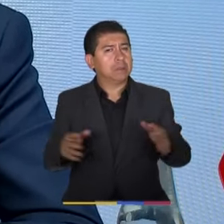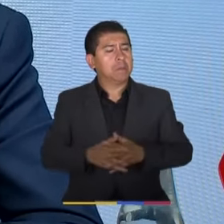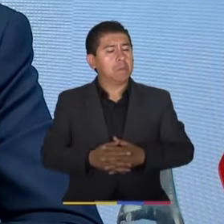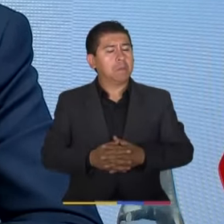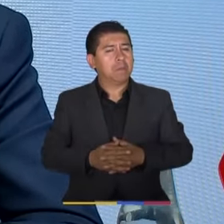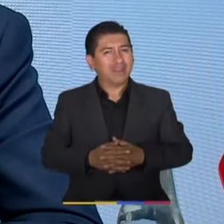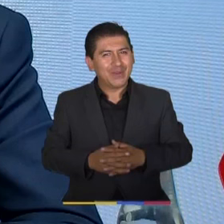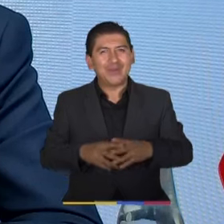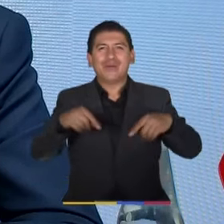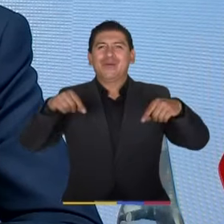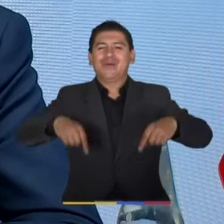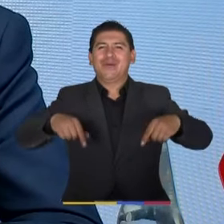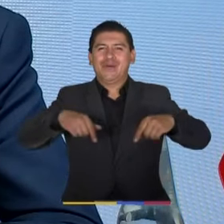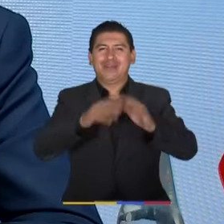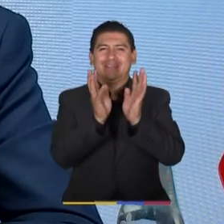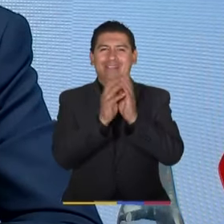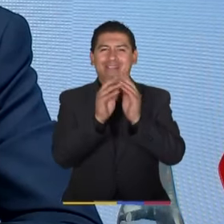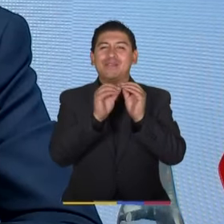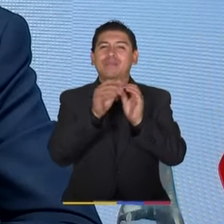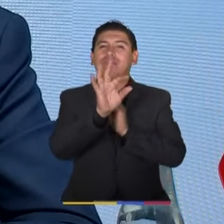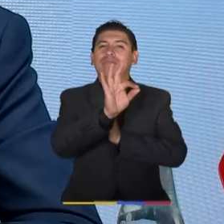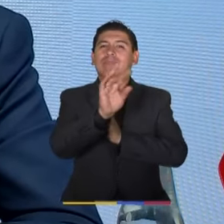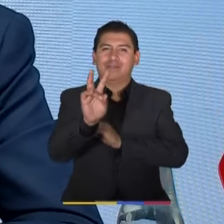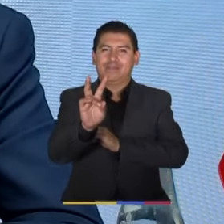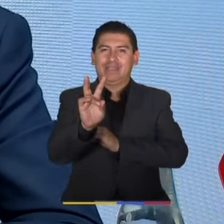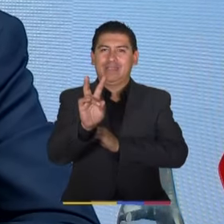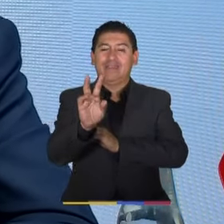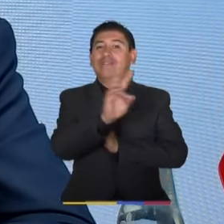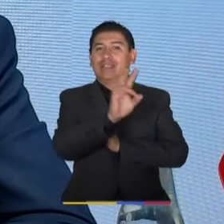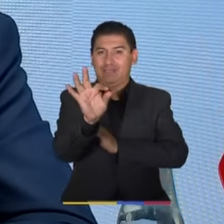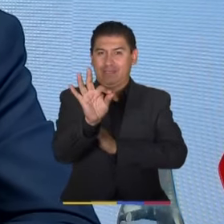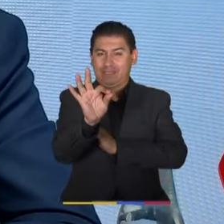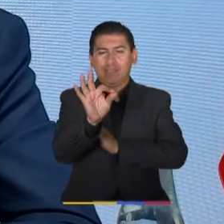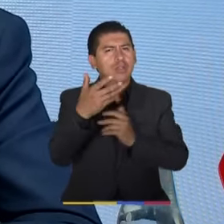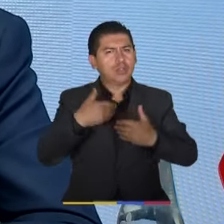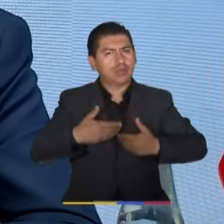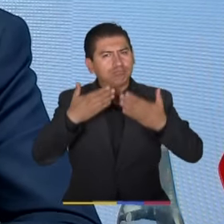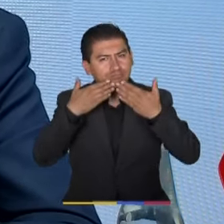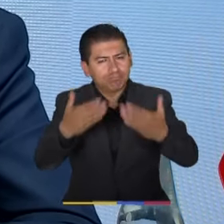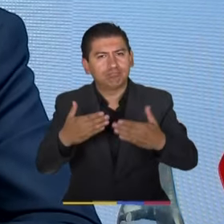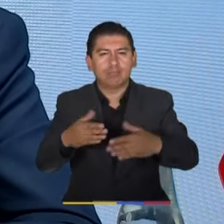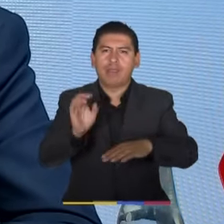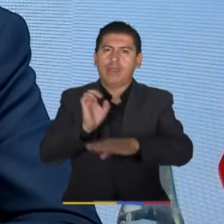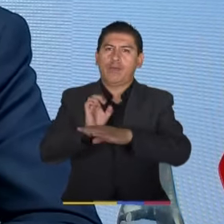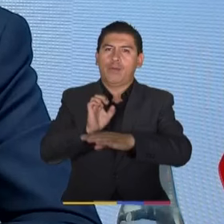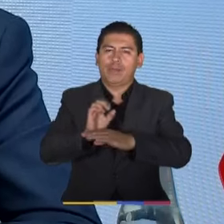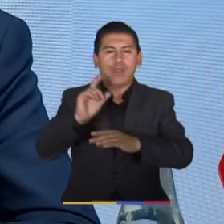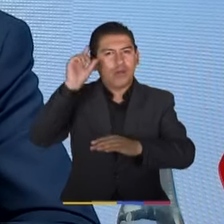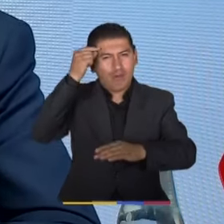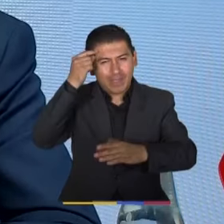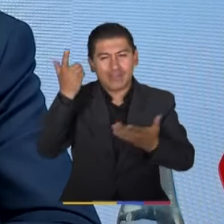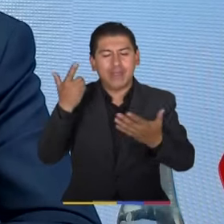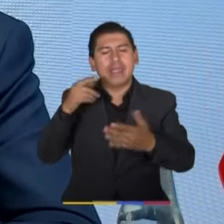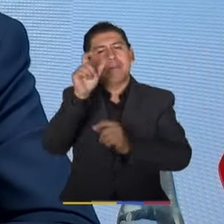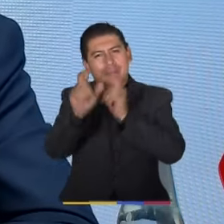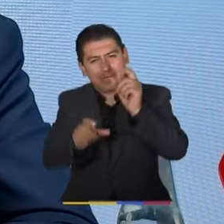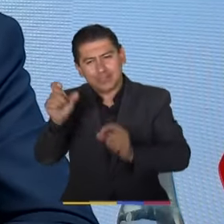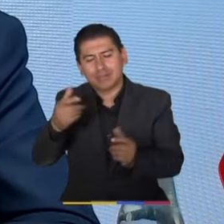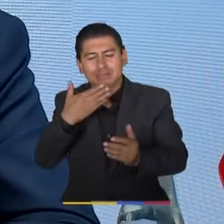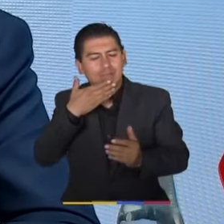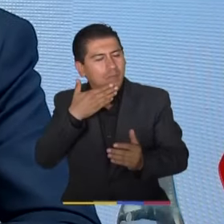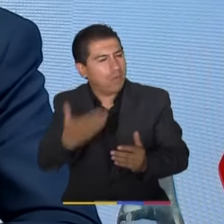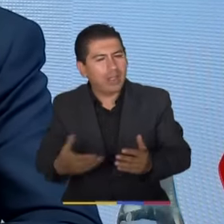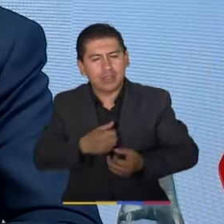al final de la 29ª Cumbre Iberoamericana, quiero agradecer nuevamente al Gobierno y al pueblo ecuatoriano la hospitalidad y el